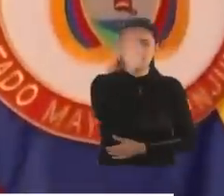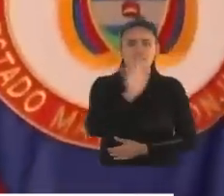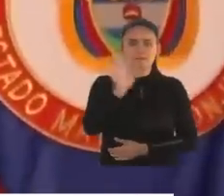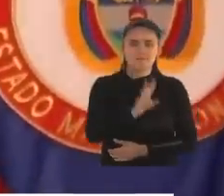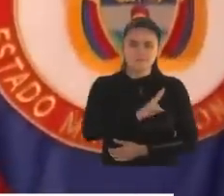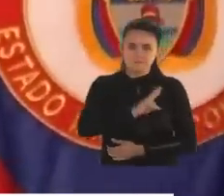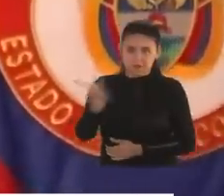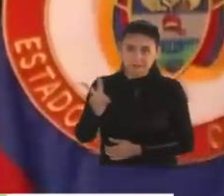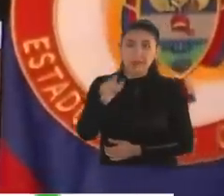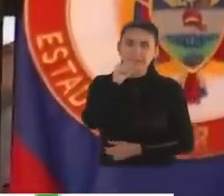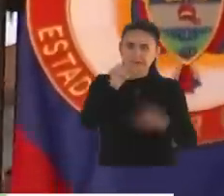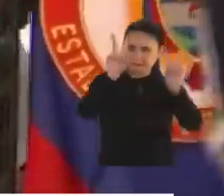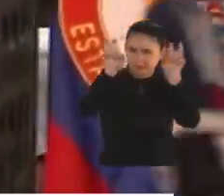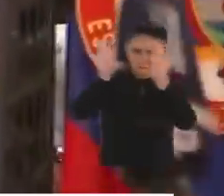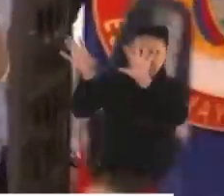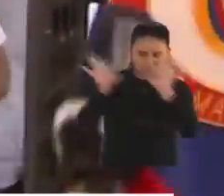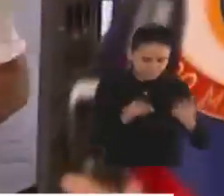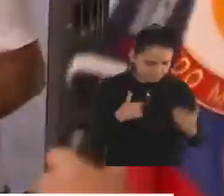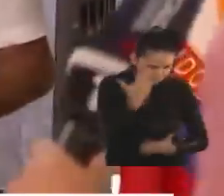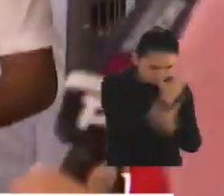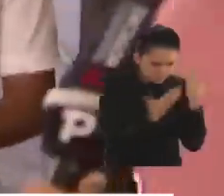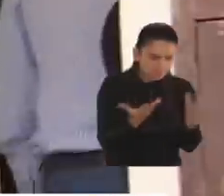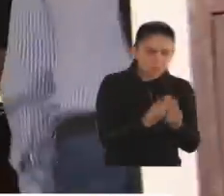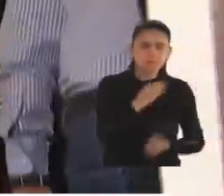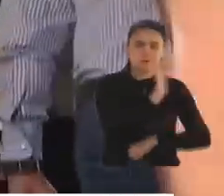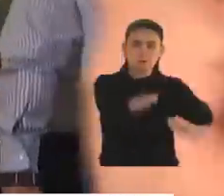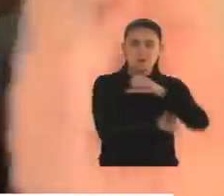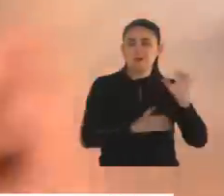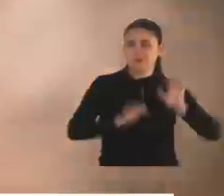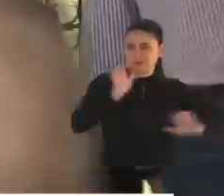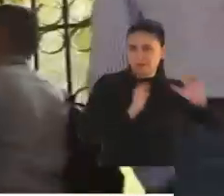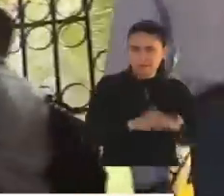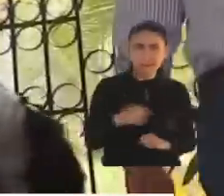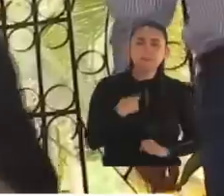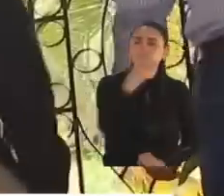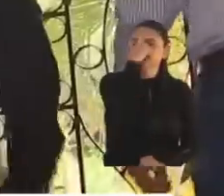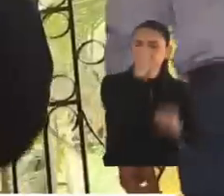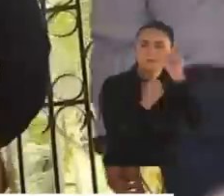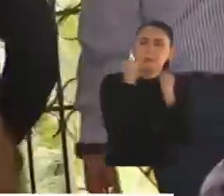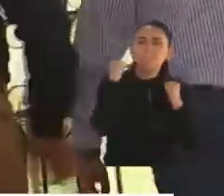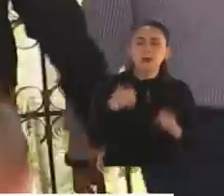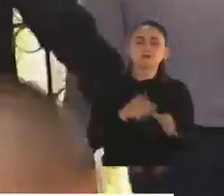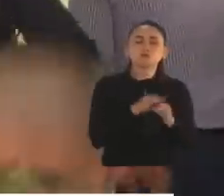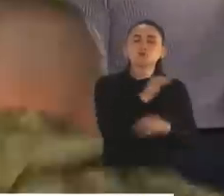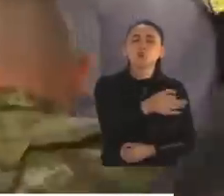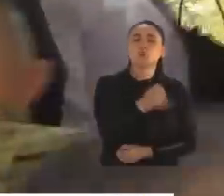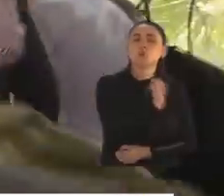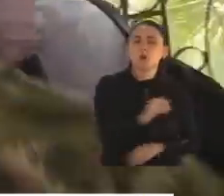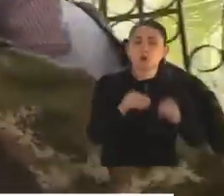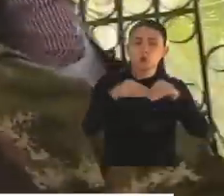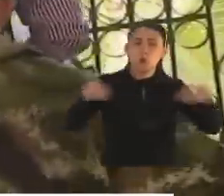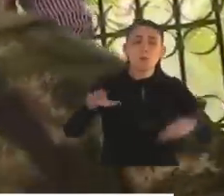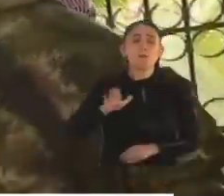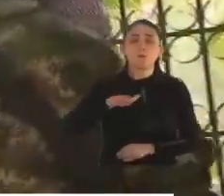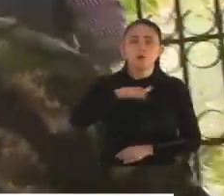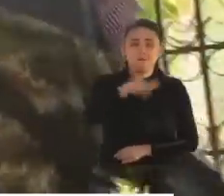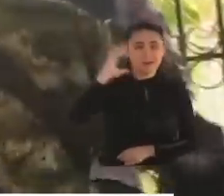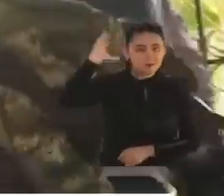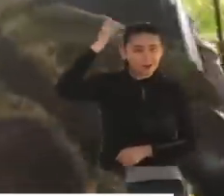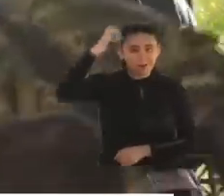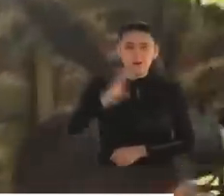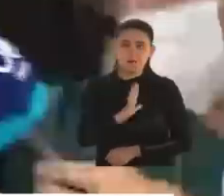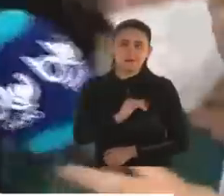de Seguridad adelantado por el Ministerio de Defensa. Preocupan puntualmente los municipios de Jamundí, Tuluá, Buenaventura, Cartago y